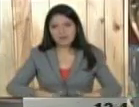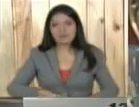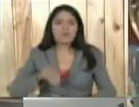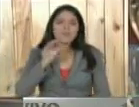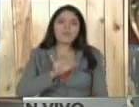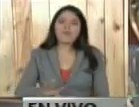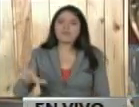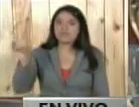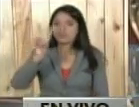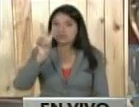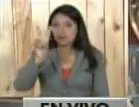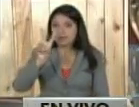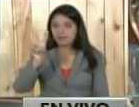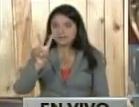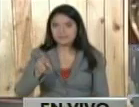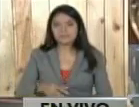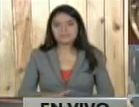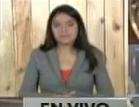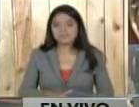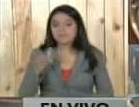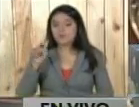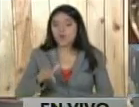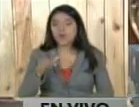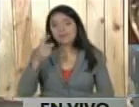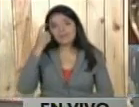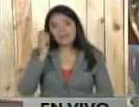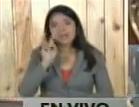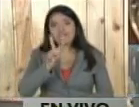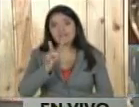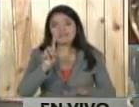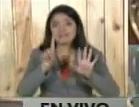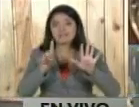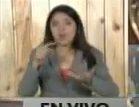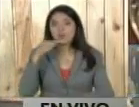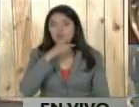Venezuela. Ya estamos, hoy es el día 26 de octubre.